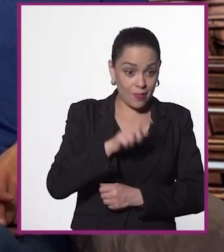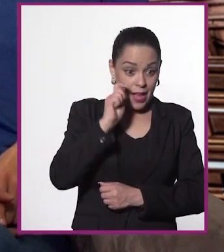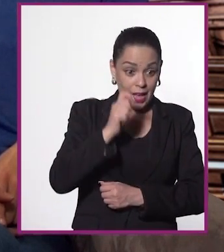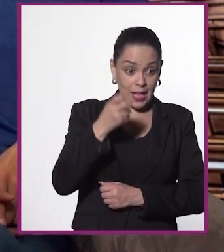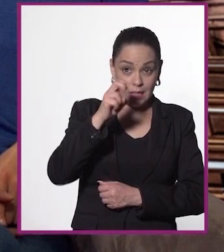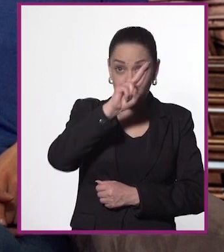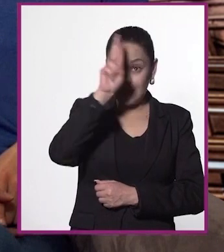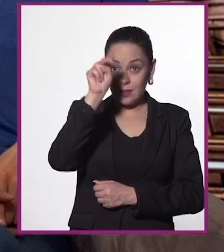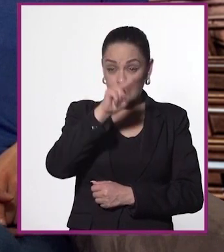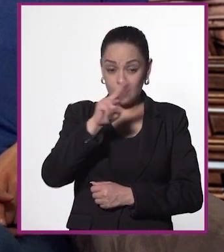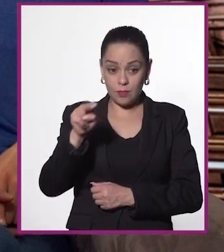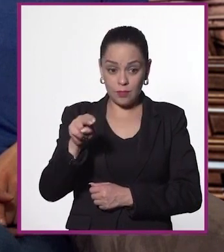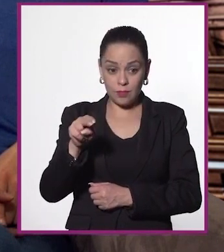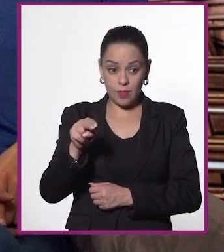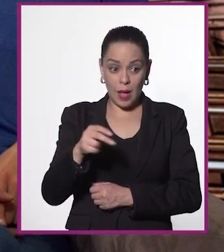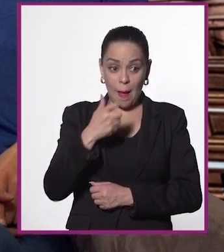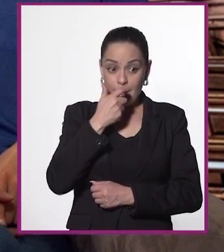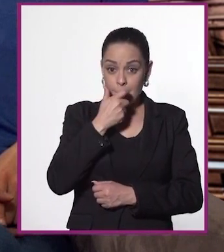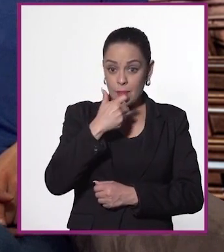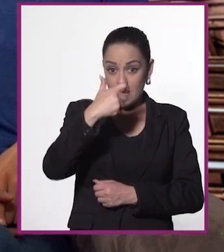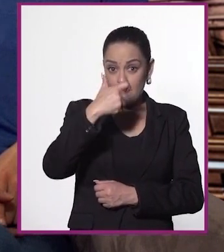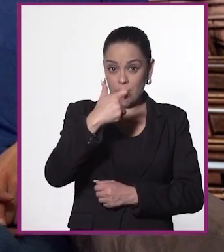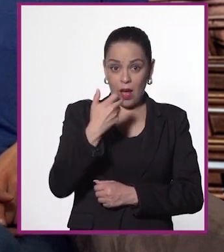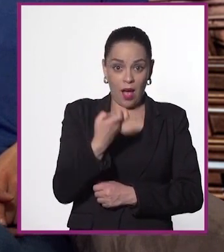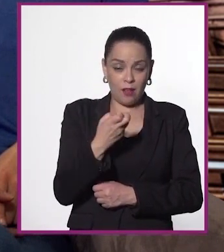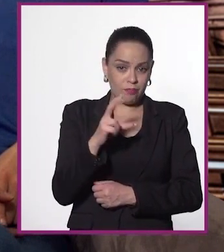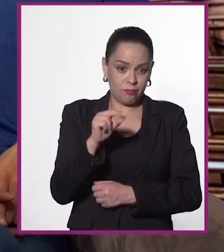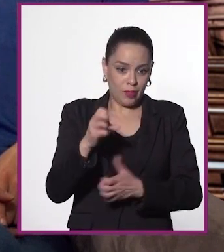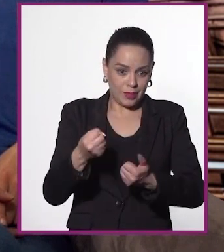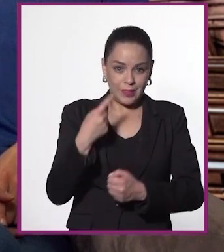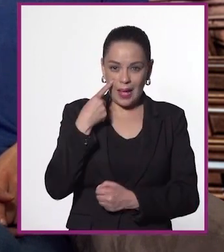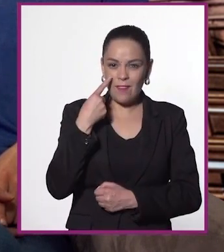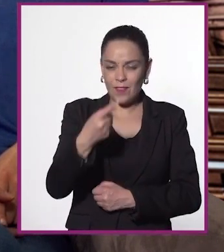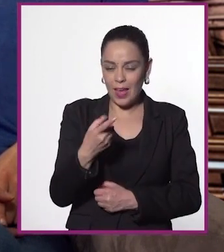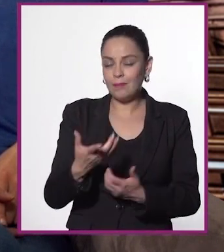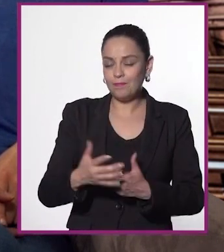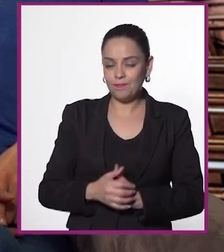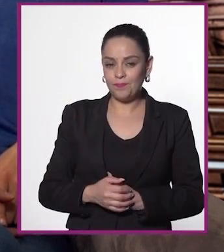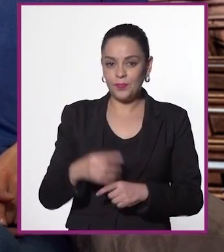pintura de una pipa, no la pipa en sí. Veamos qué dicen